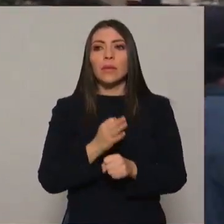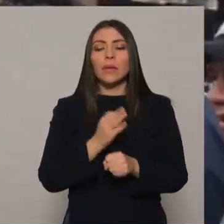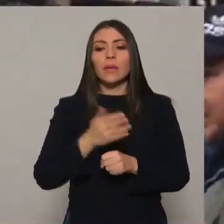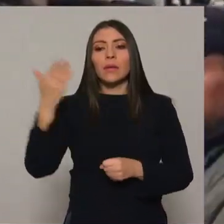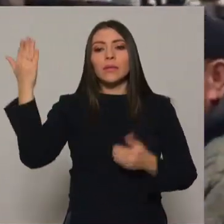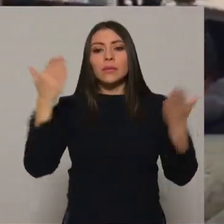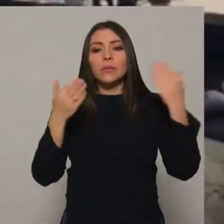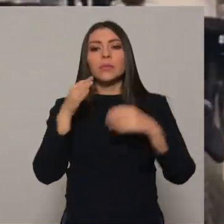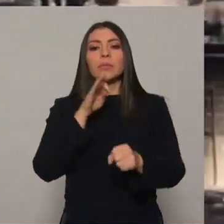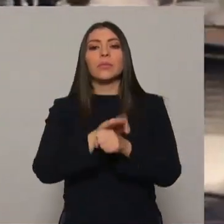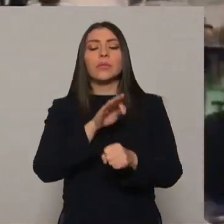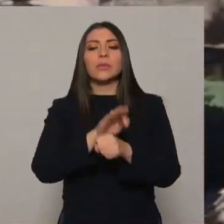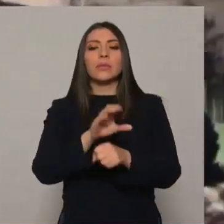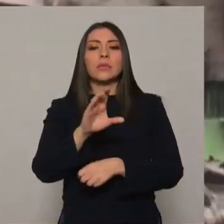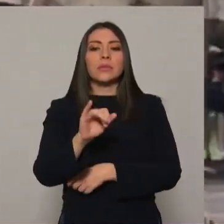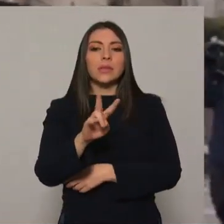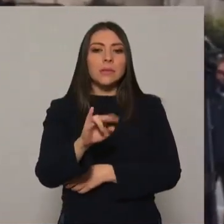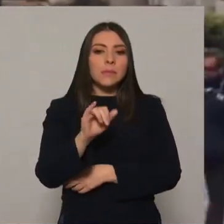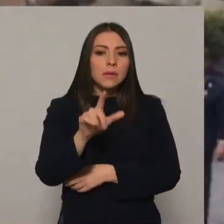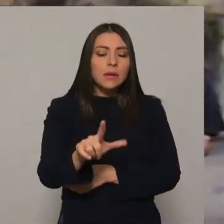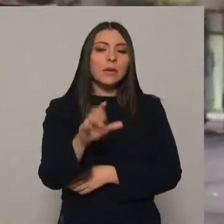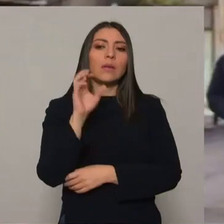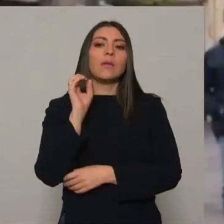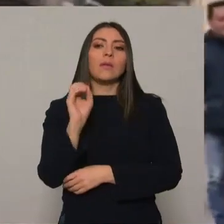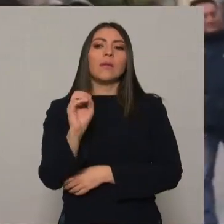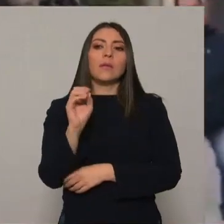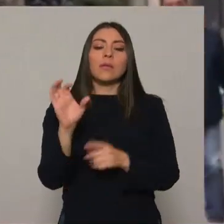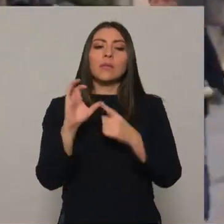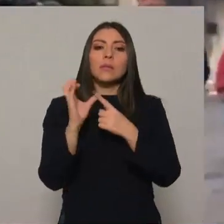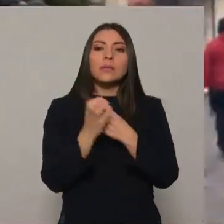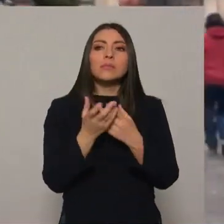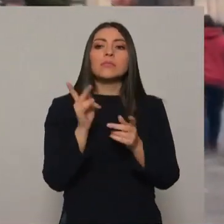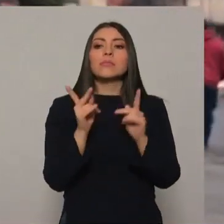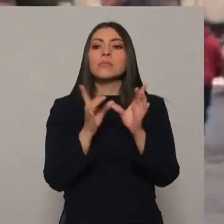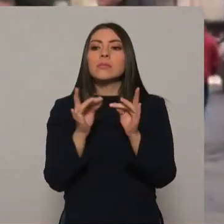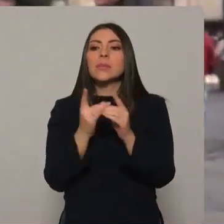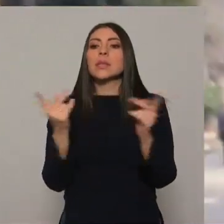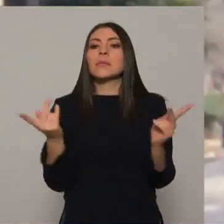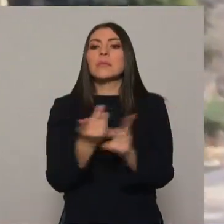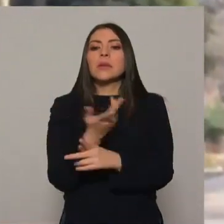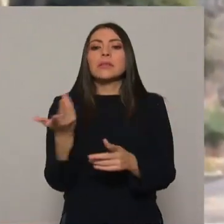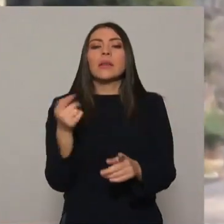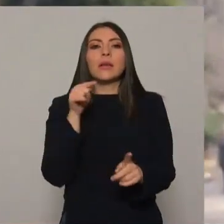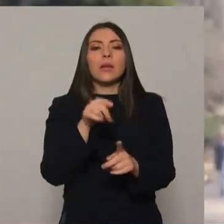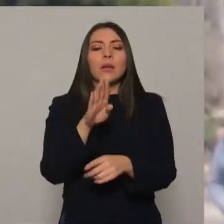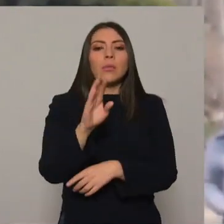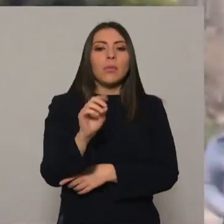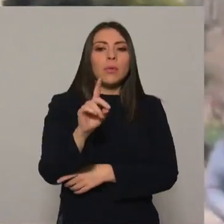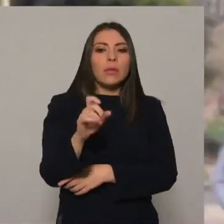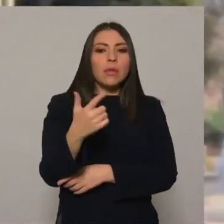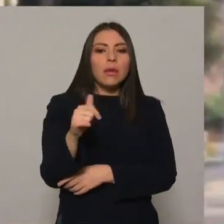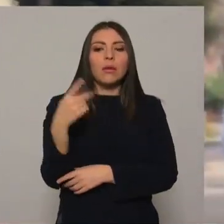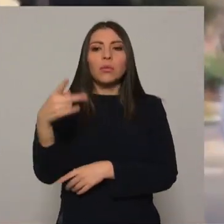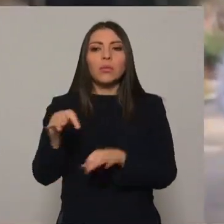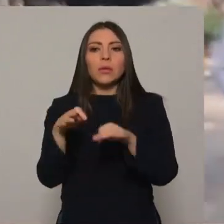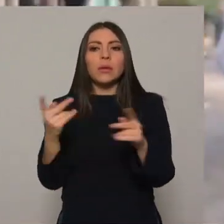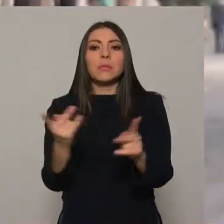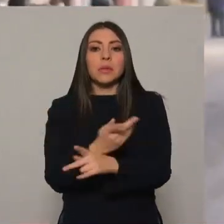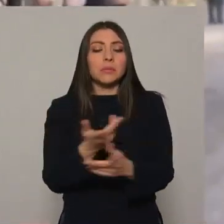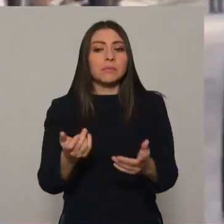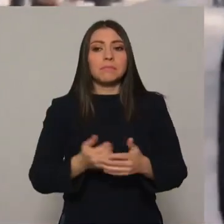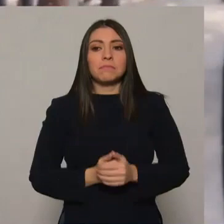Protección Civil, de la comisión a hablar con ustedes, ¿qué es lo que va a pasar? Pues bueno, con la bodega, con su trabajo, claro.